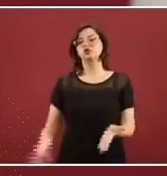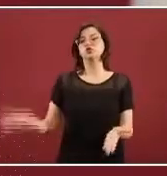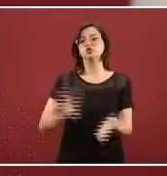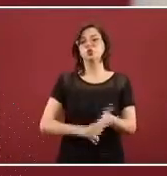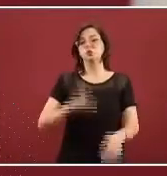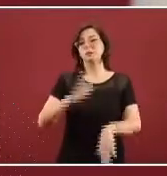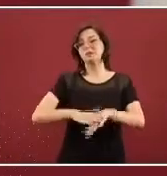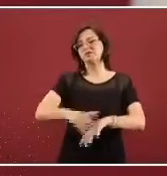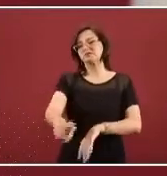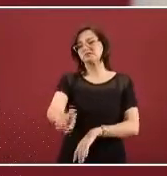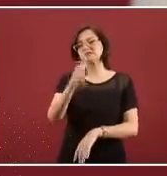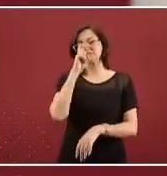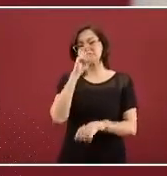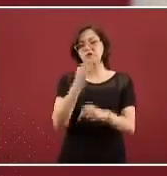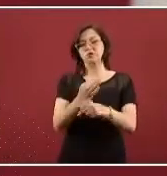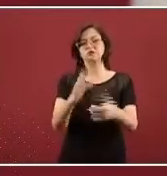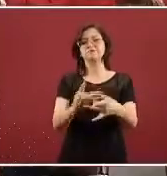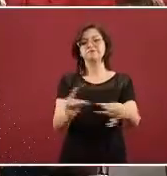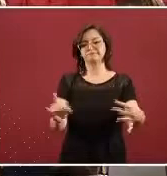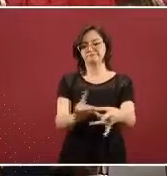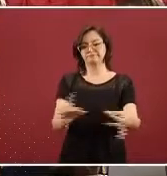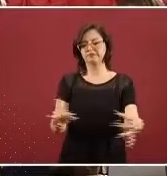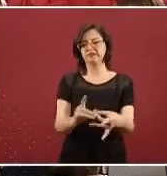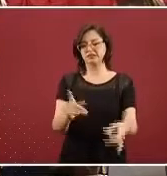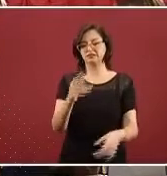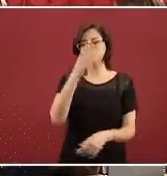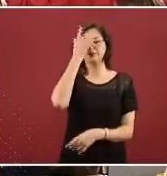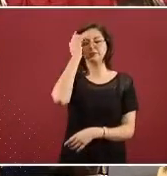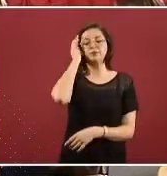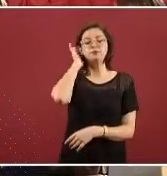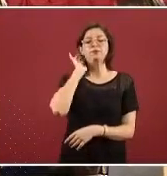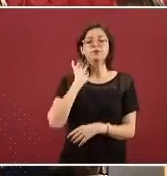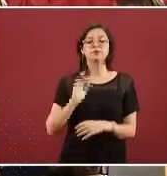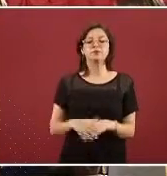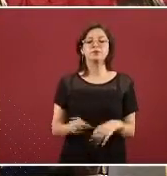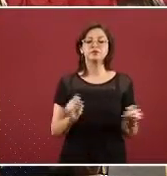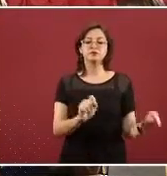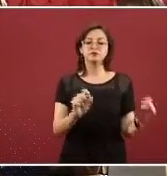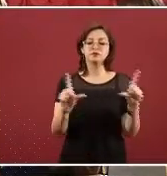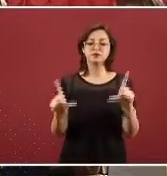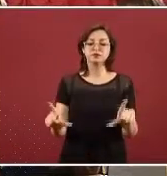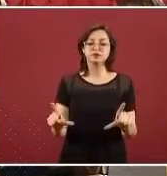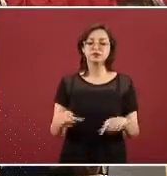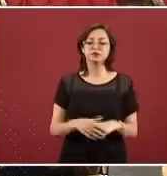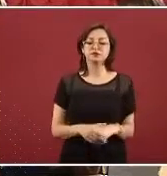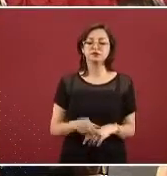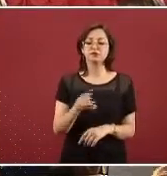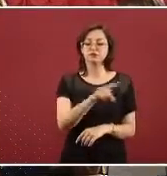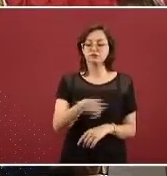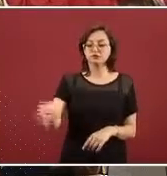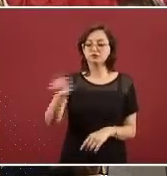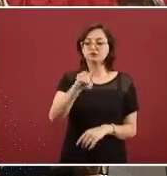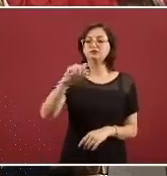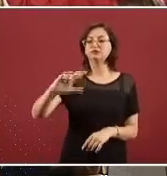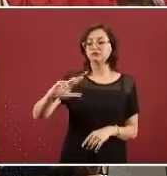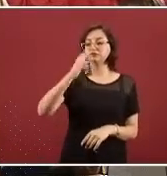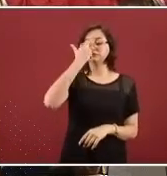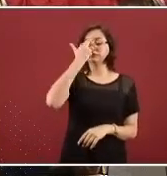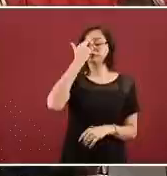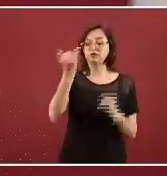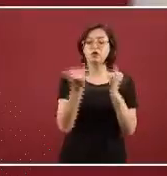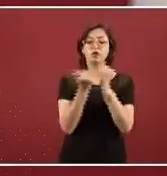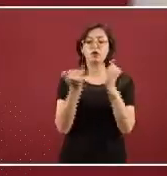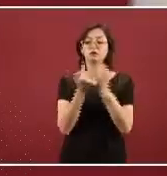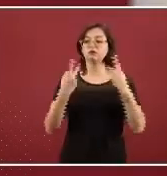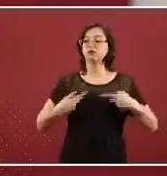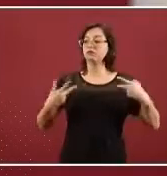medidas, como las explicaré en un minuto. Y en la última diapositiva quiero recordarles a ustedes aquí presentes y a la sociedad mexicana lo que